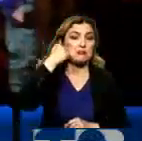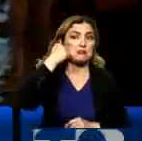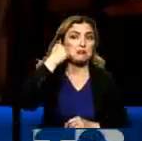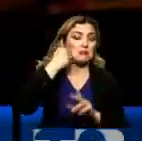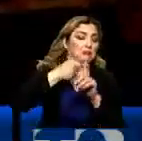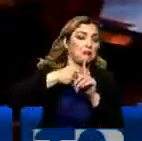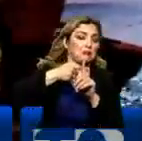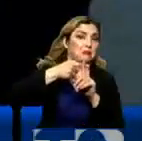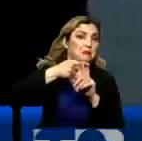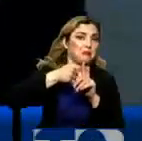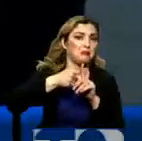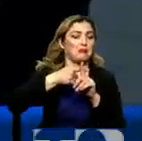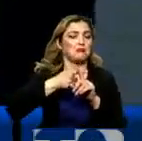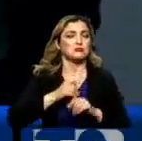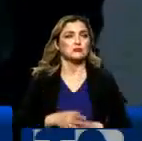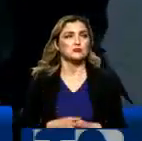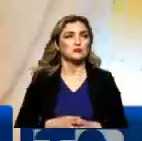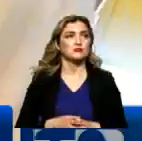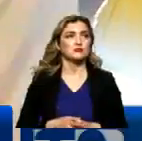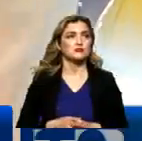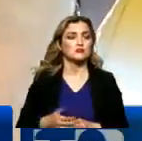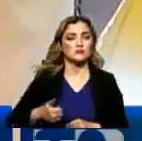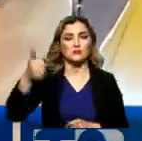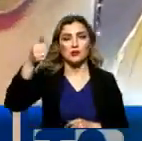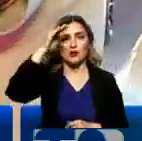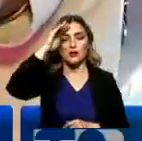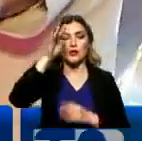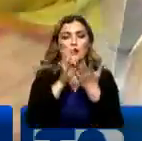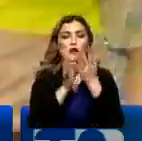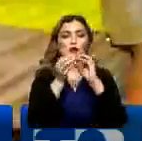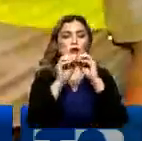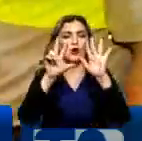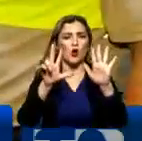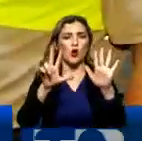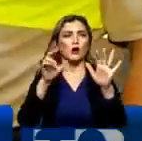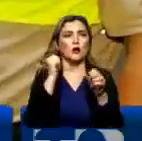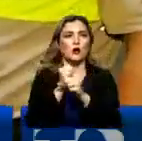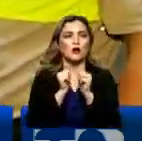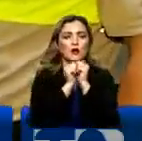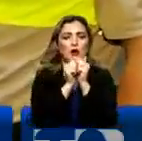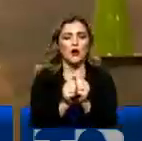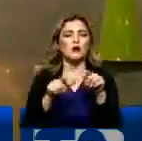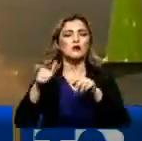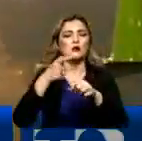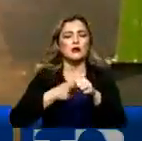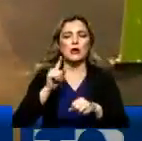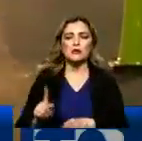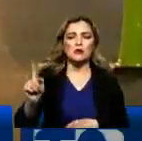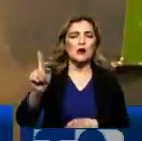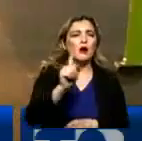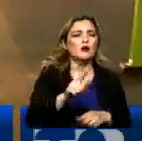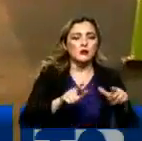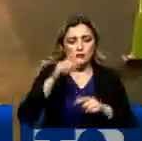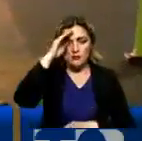trabajo conjunto, resaltó el general Víctor Arauz, comandante de policía de la zona 8, quien señaló además que serán 18 los puntos en los que